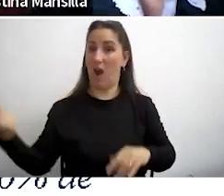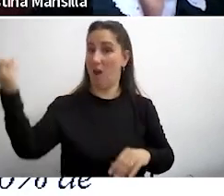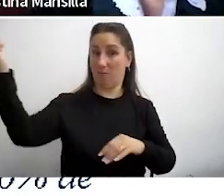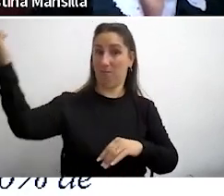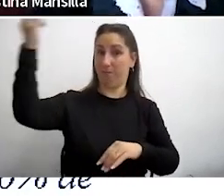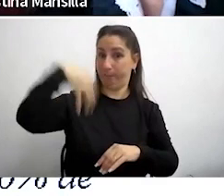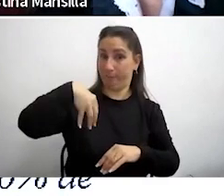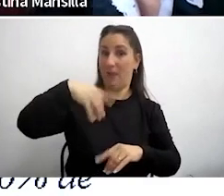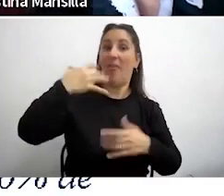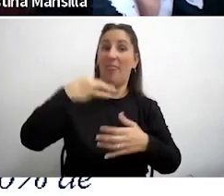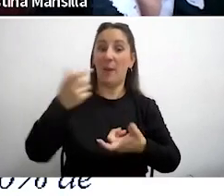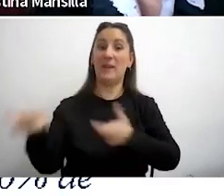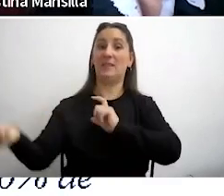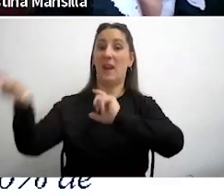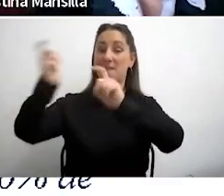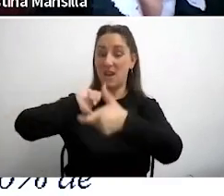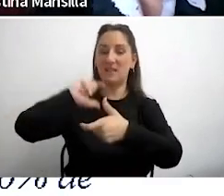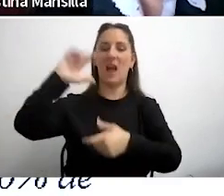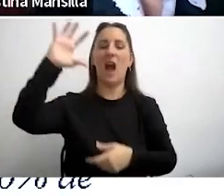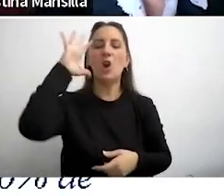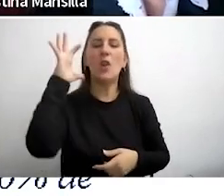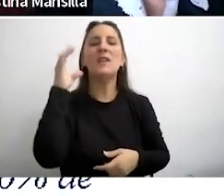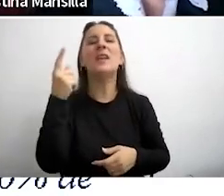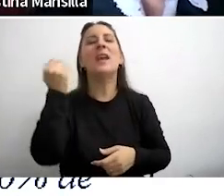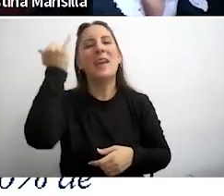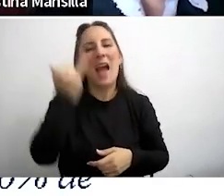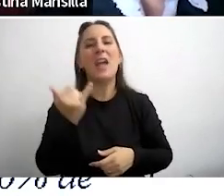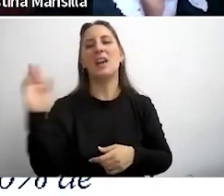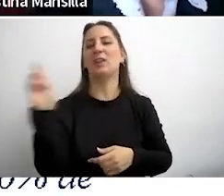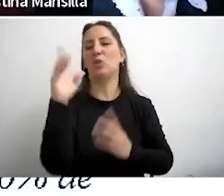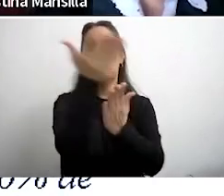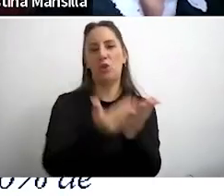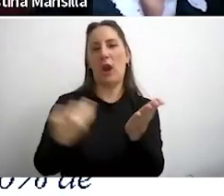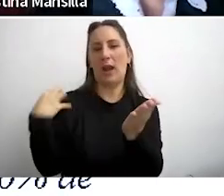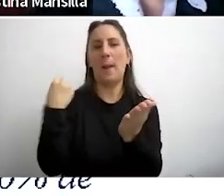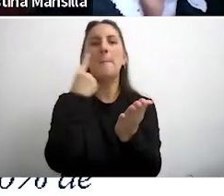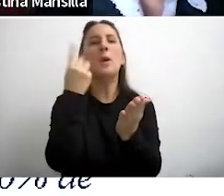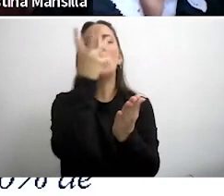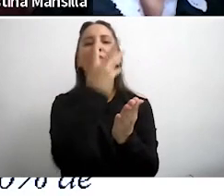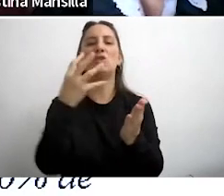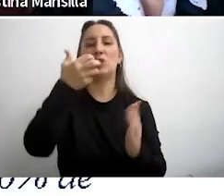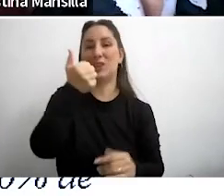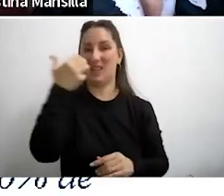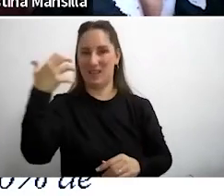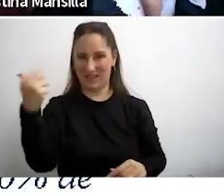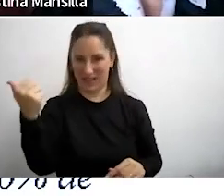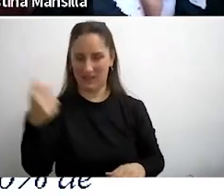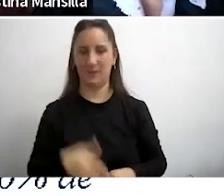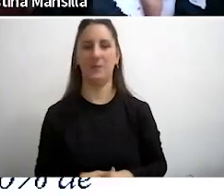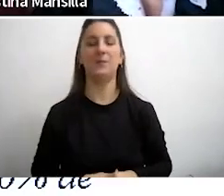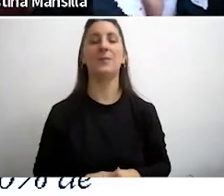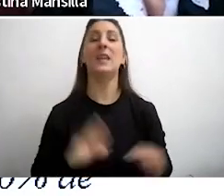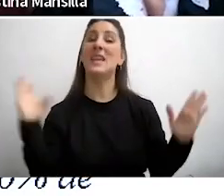la transferencia, recordemos que lo va a acompañar la Resolución General 1466. En la